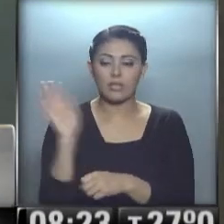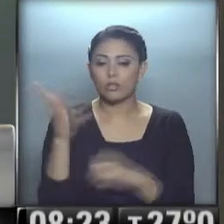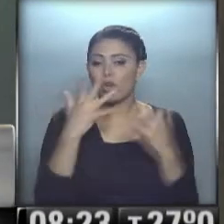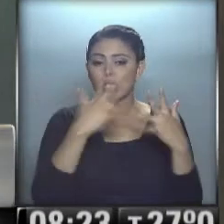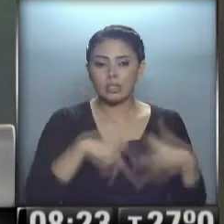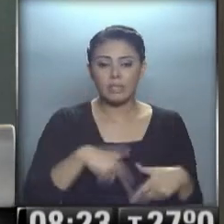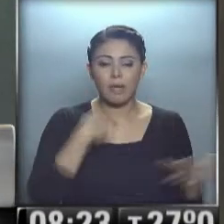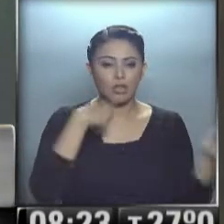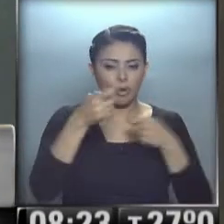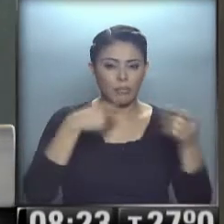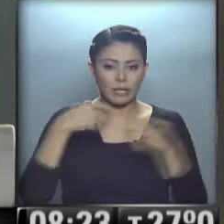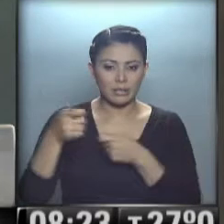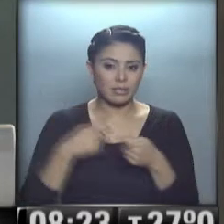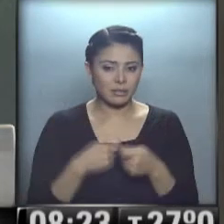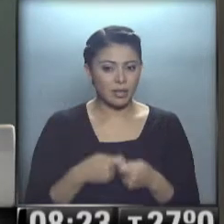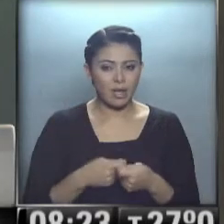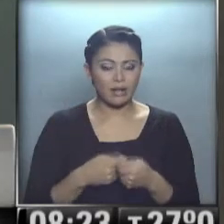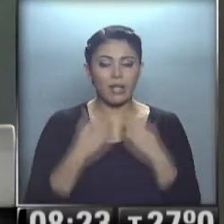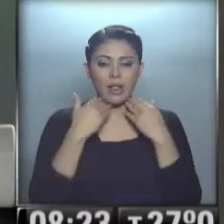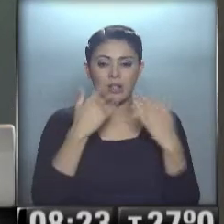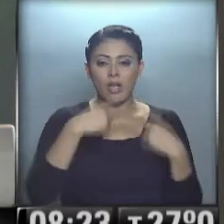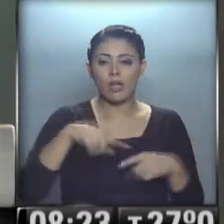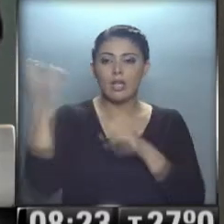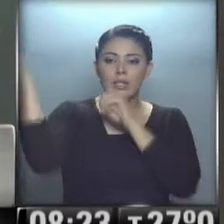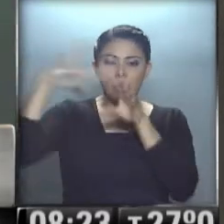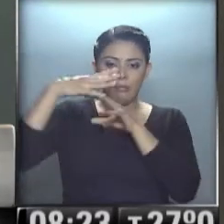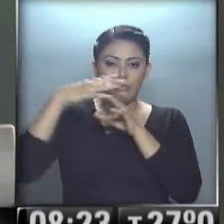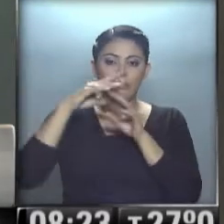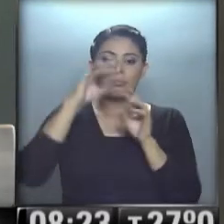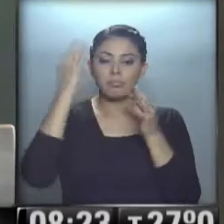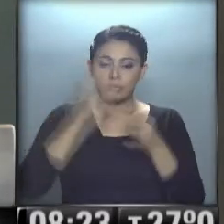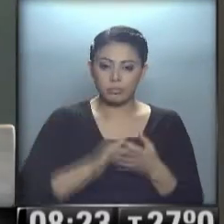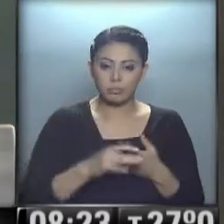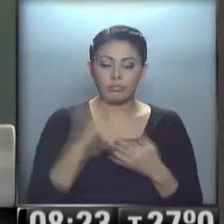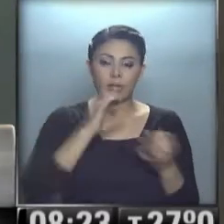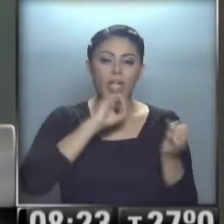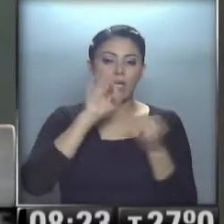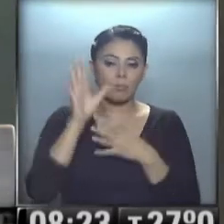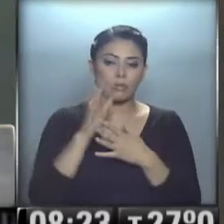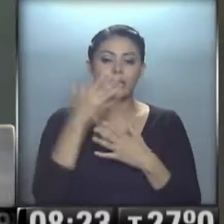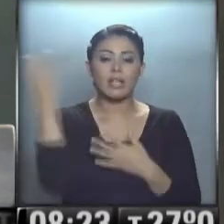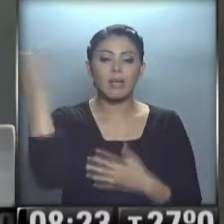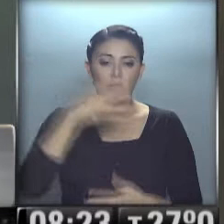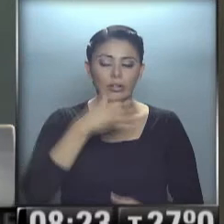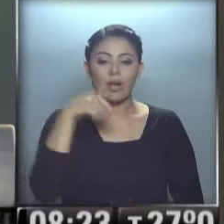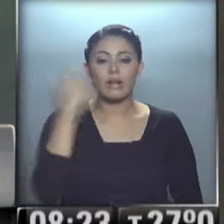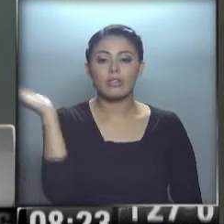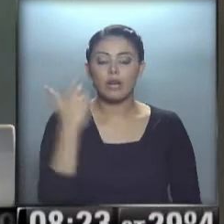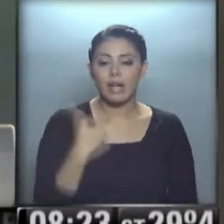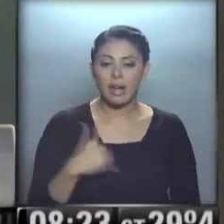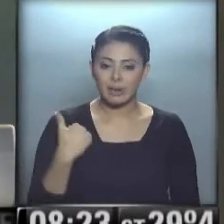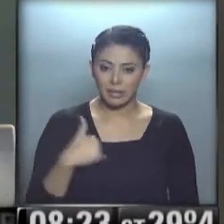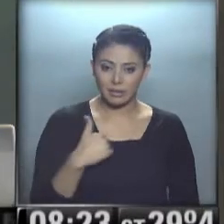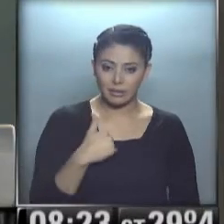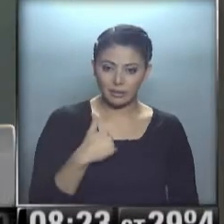de comercialización a través de bienes importados. En ese contexto, lo que hace la República Argentina es